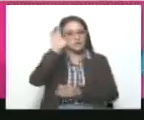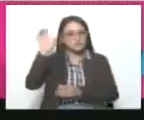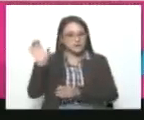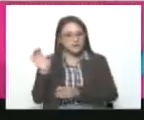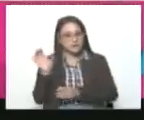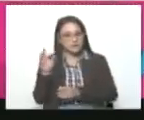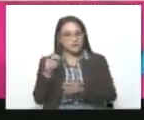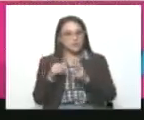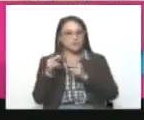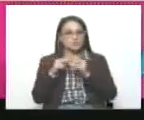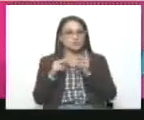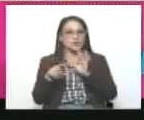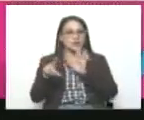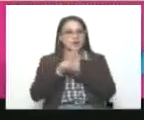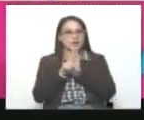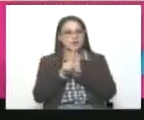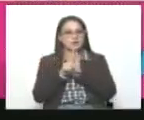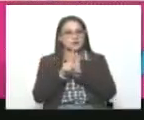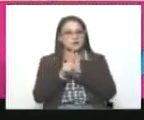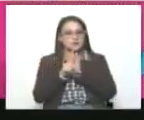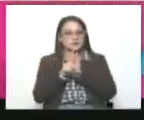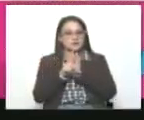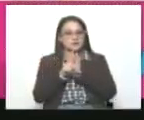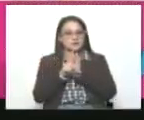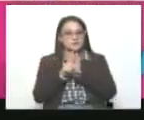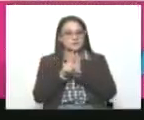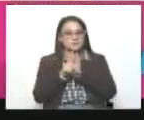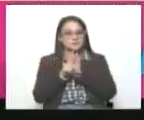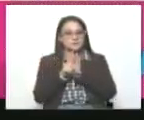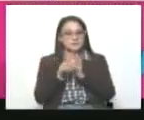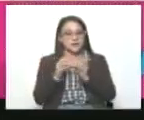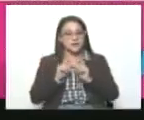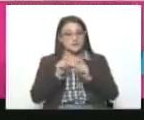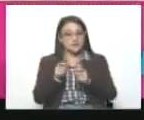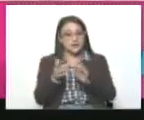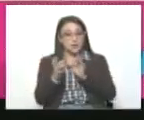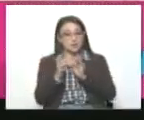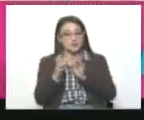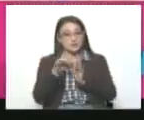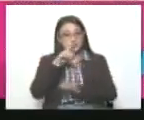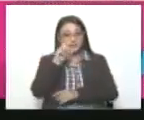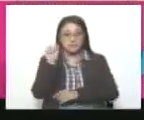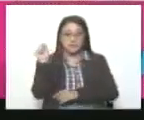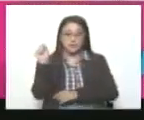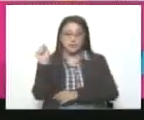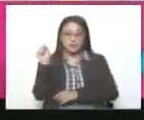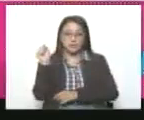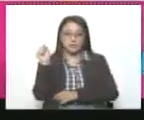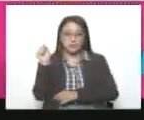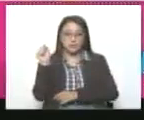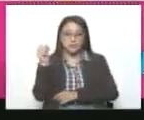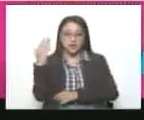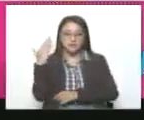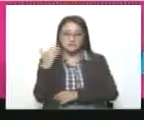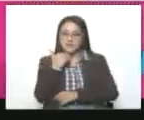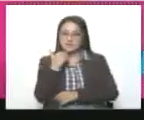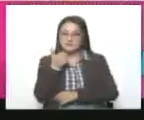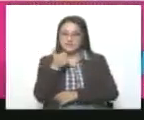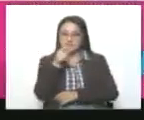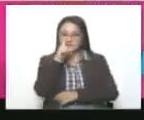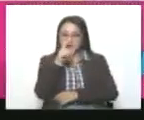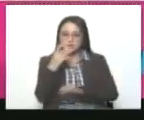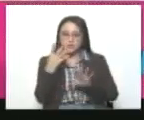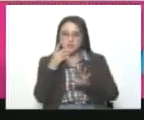a construir esta ley que después, en su momento, le entregamos en ese contacto con Maduro hace casi 10 años, 9 años.